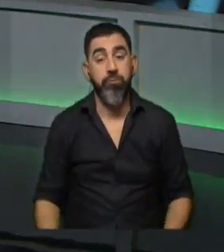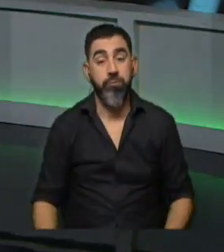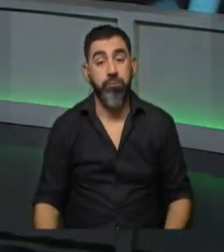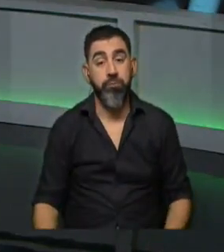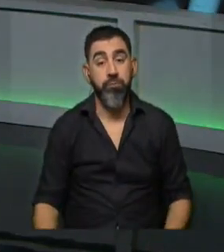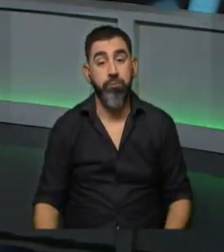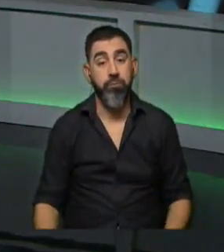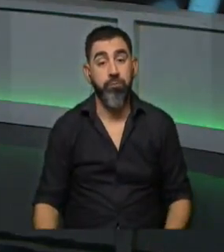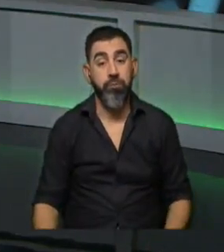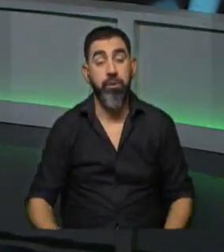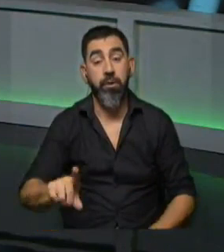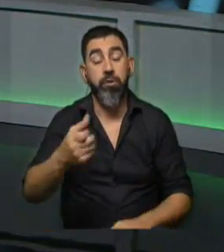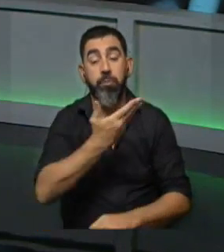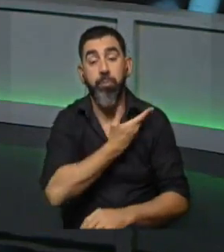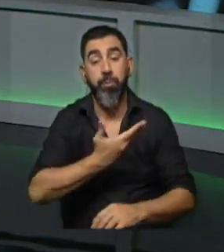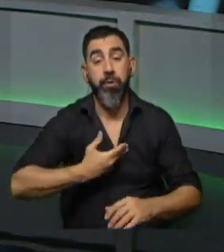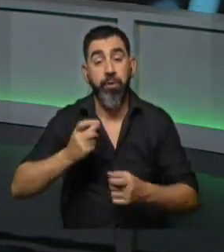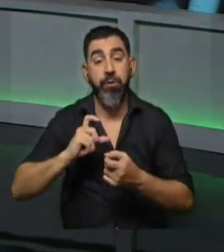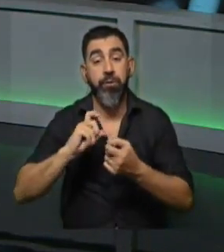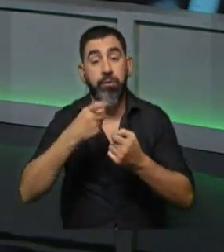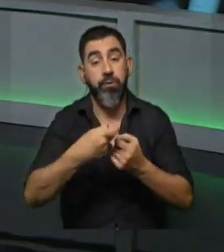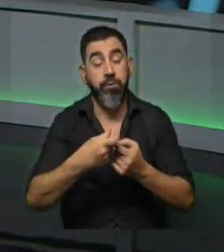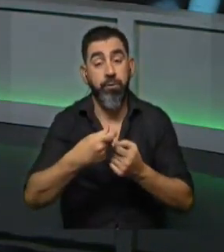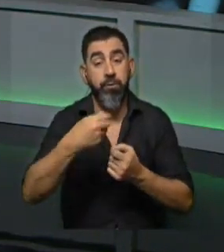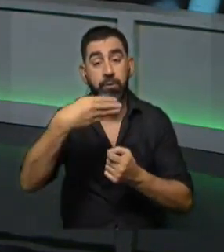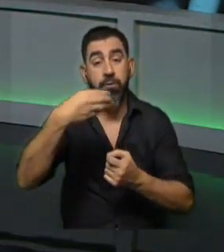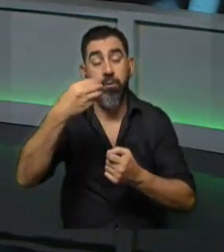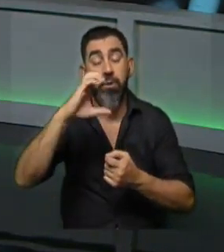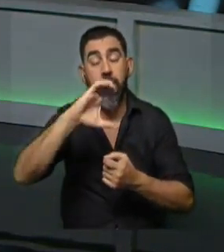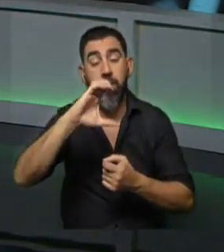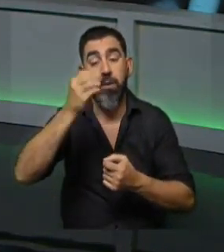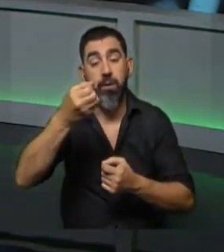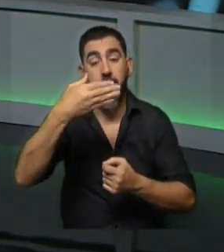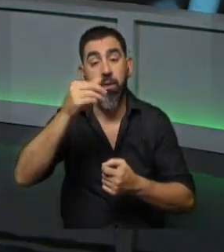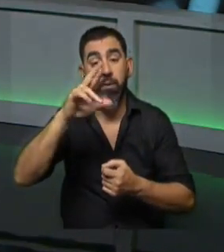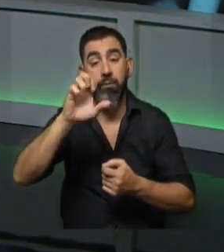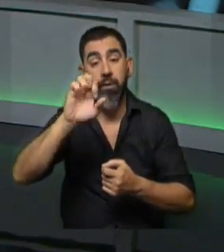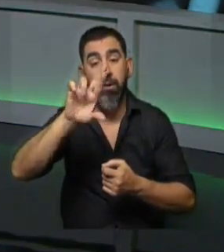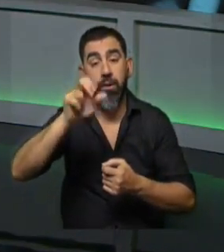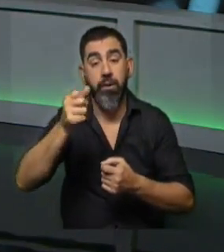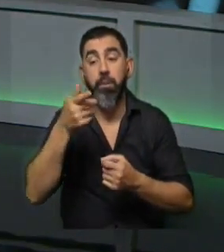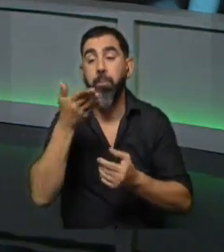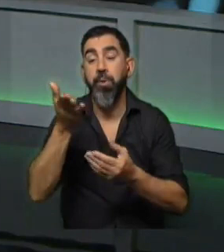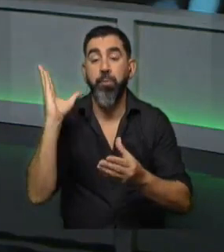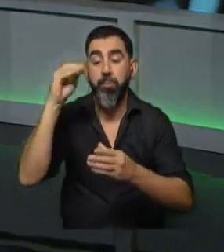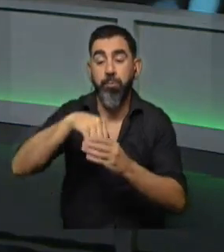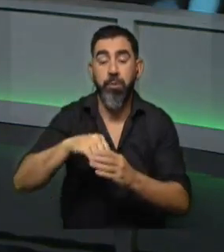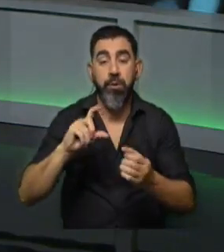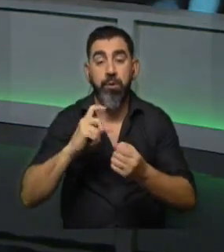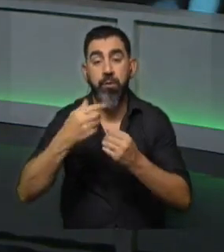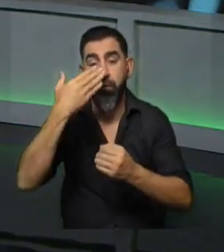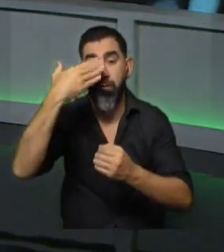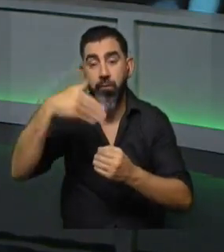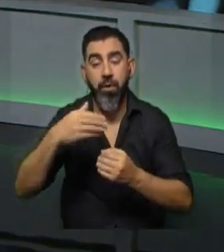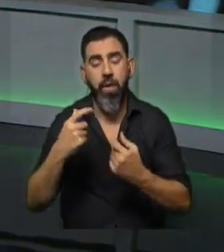Hace y expresidente del sindicato hablamos de Pablo Cabrera el jerarca había solicitado intervenir al sindicato como acto final de un proceso